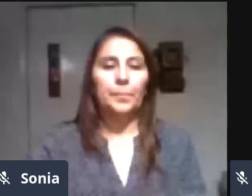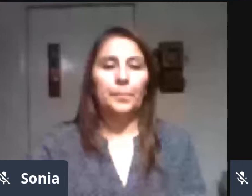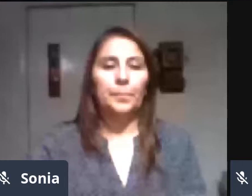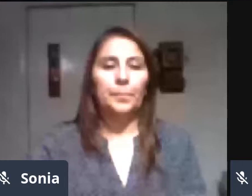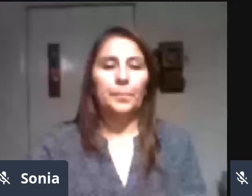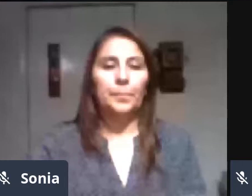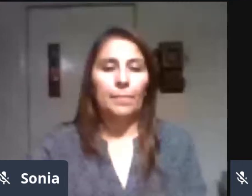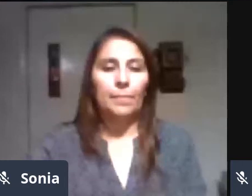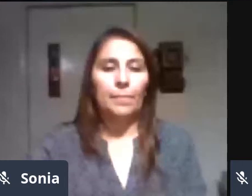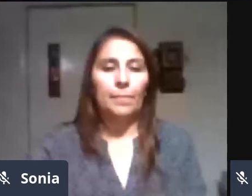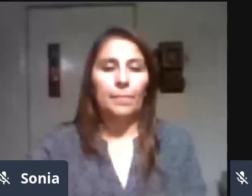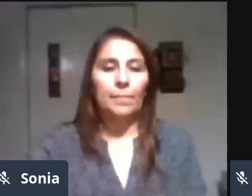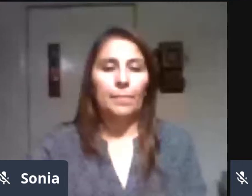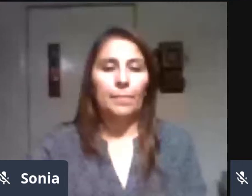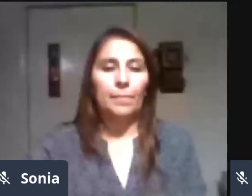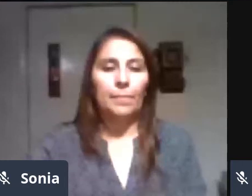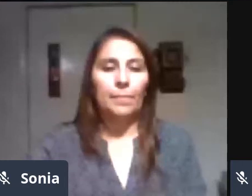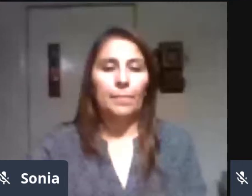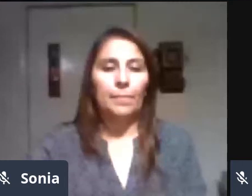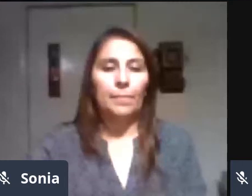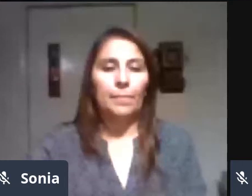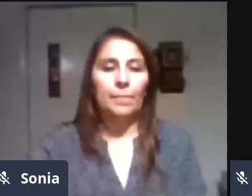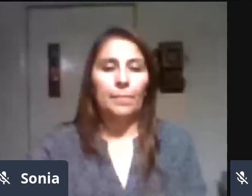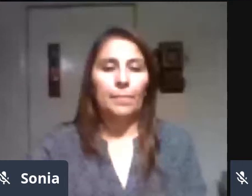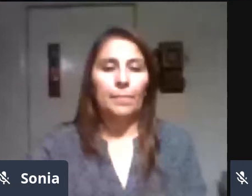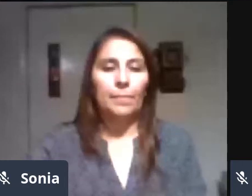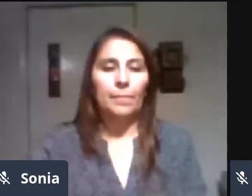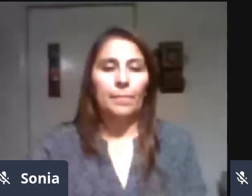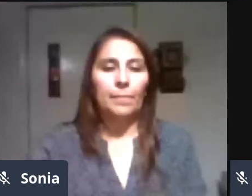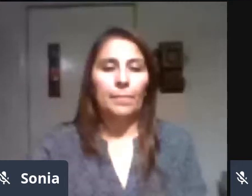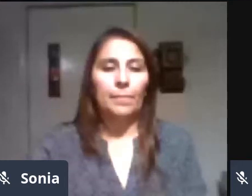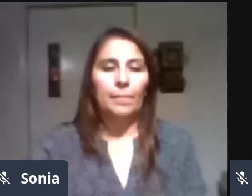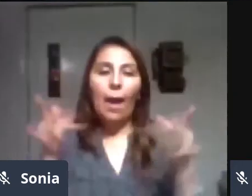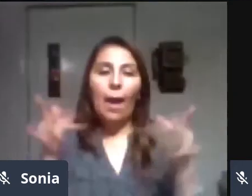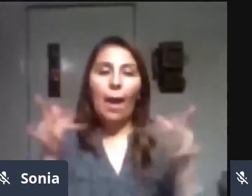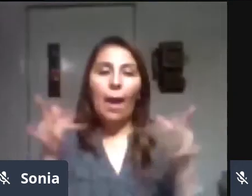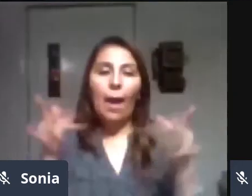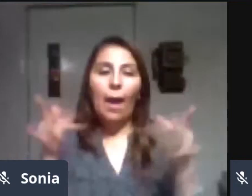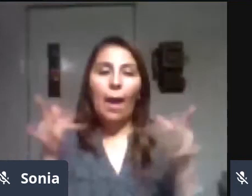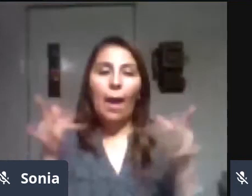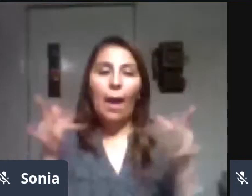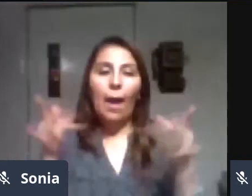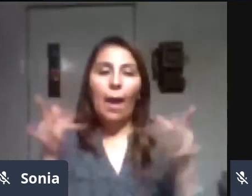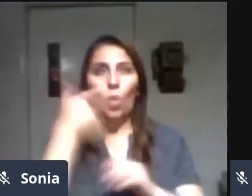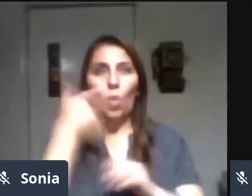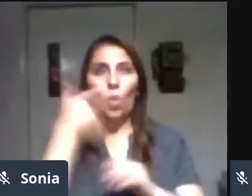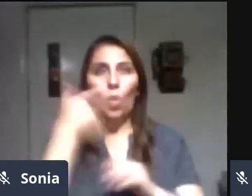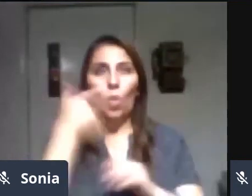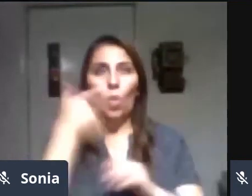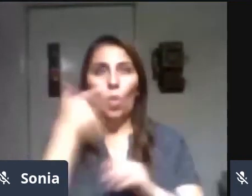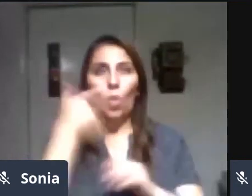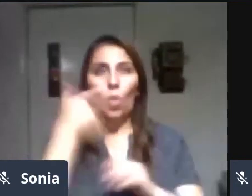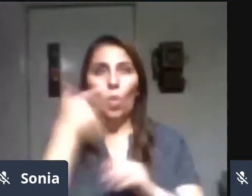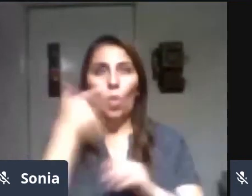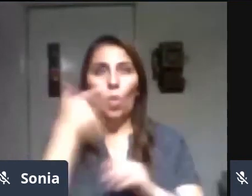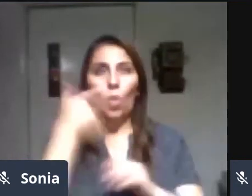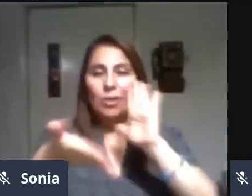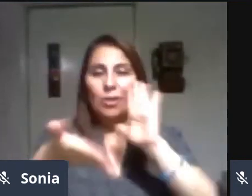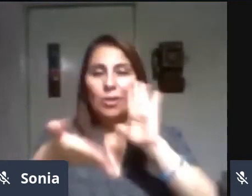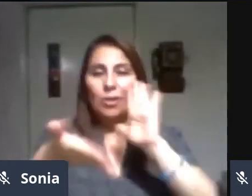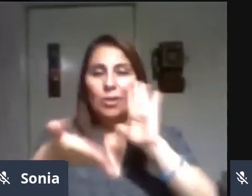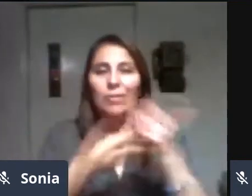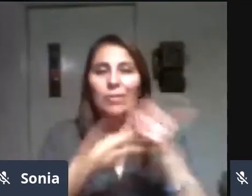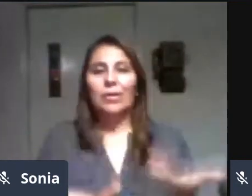momento totalmente distinto que es un espacio social cultural